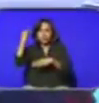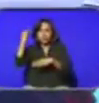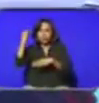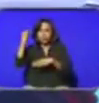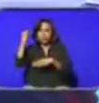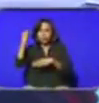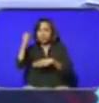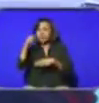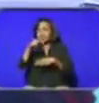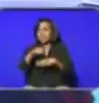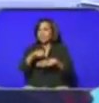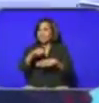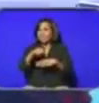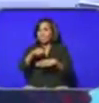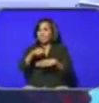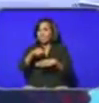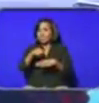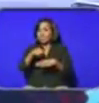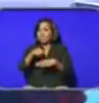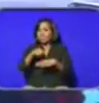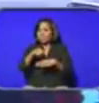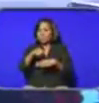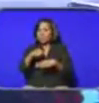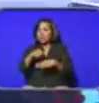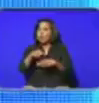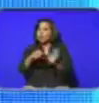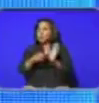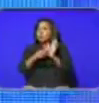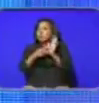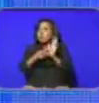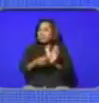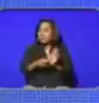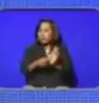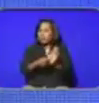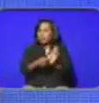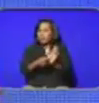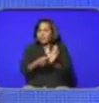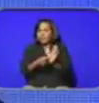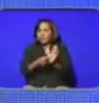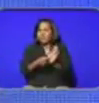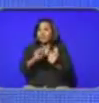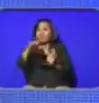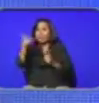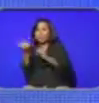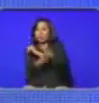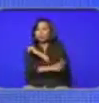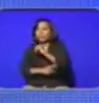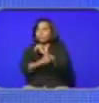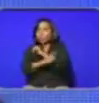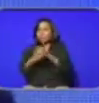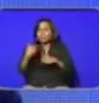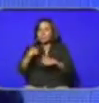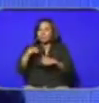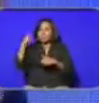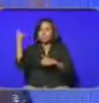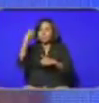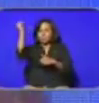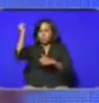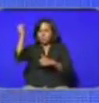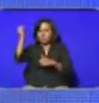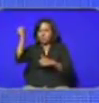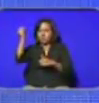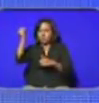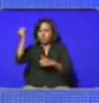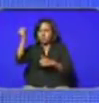diseñado en experiencias de éxito de otros países del mundo donde han apostado a la formación técnica. Para